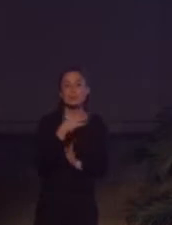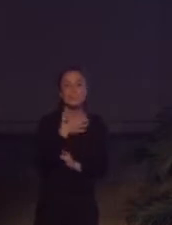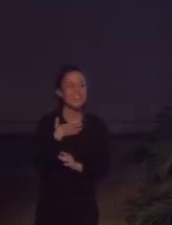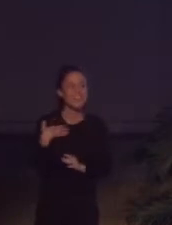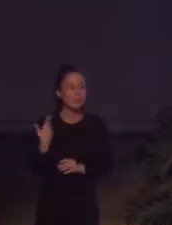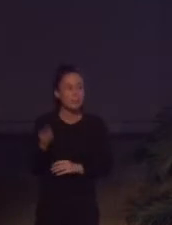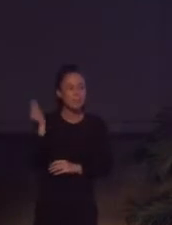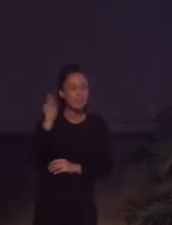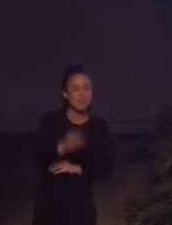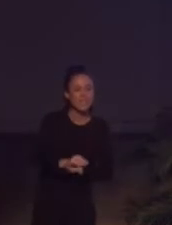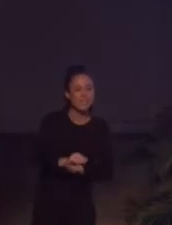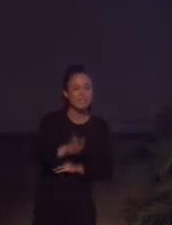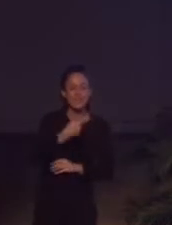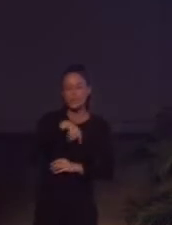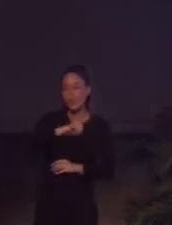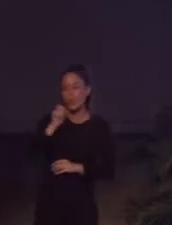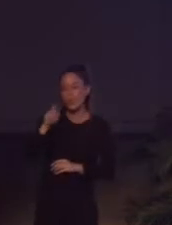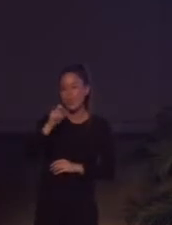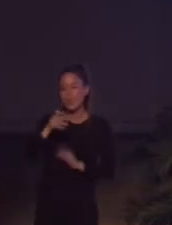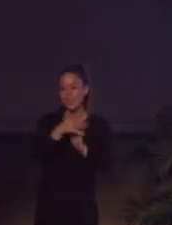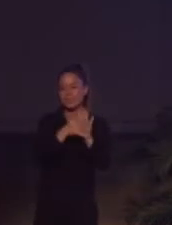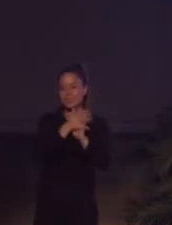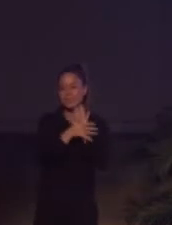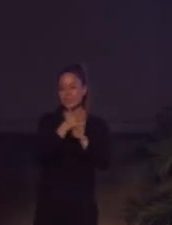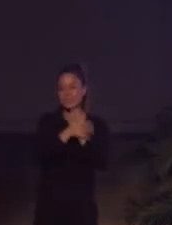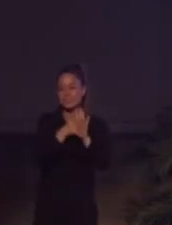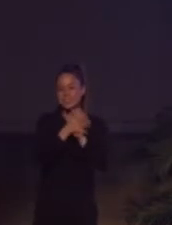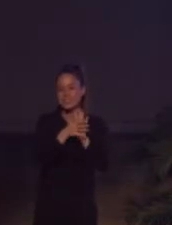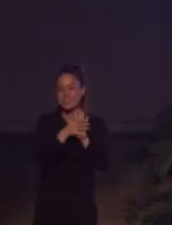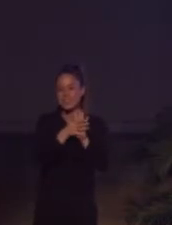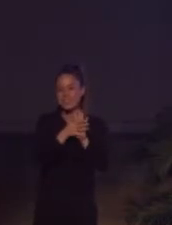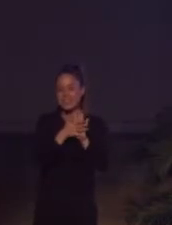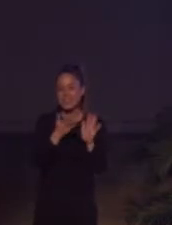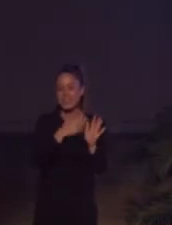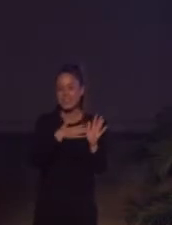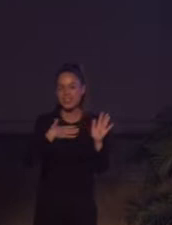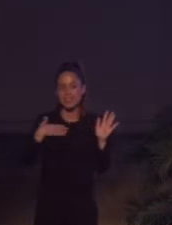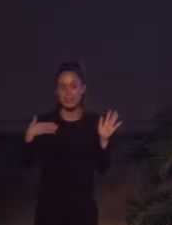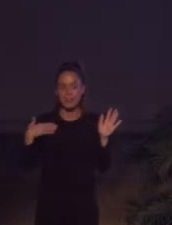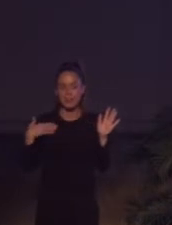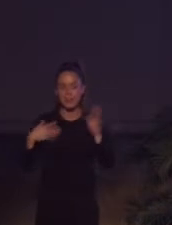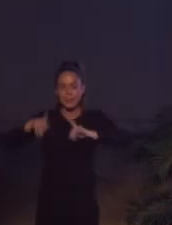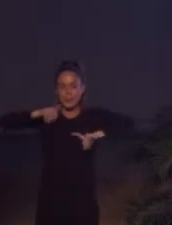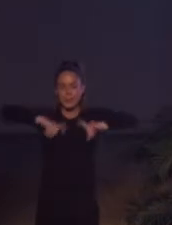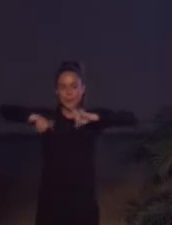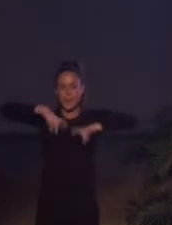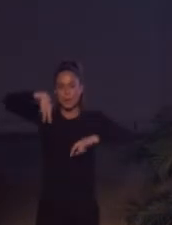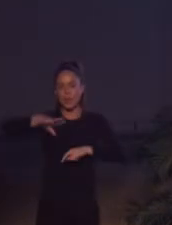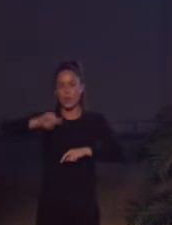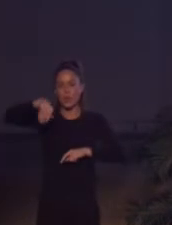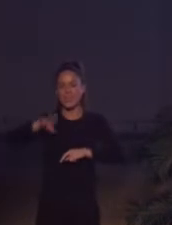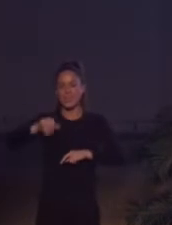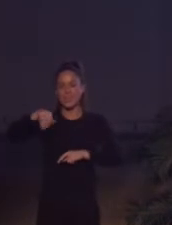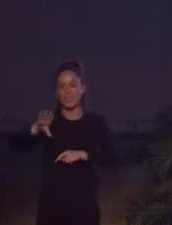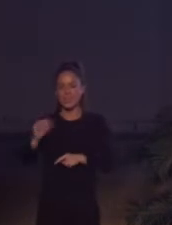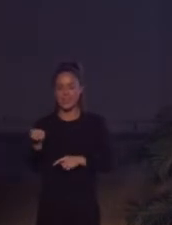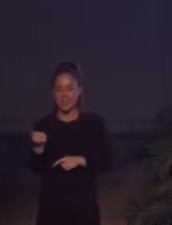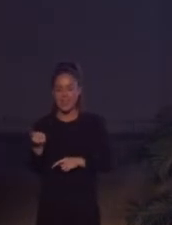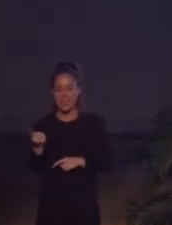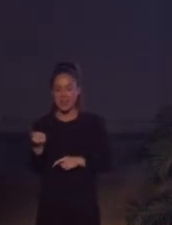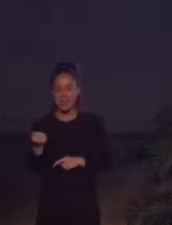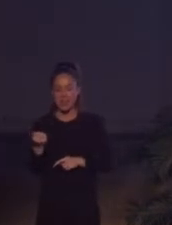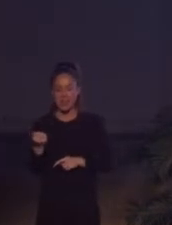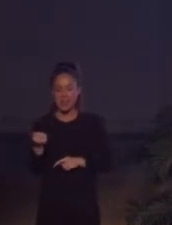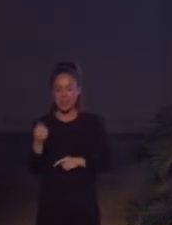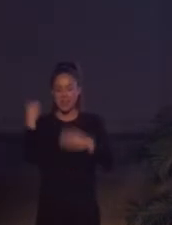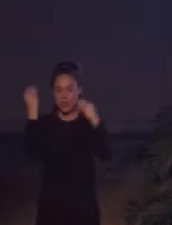siempre vamos a hablar de estas cosas, pues me gustaría hacer una reflexión, porque Mónica Wittig, no, hay en un libro, en